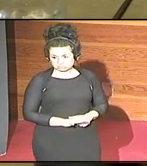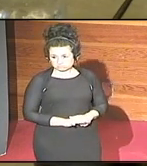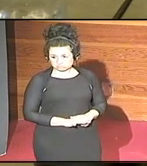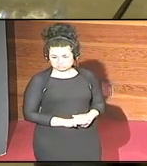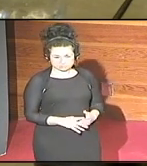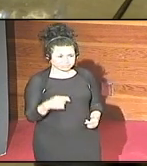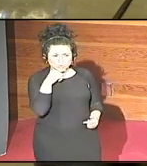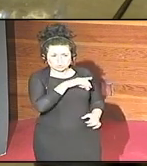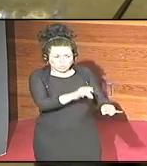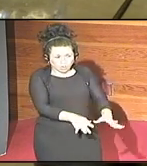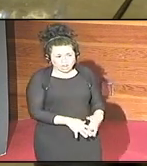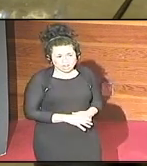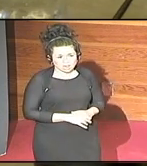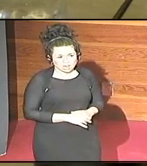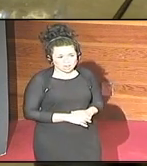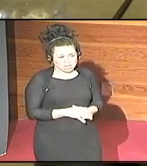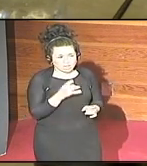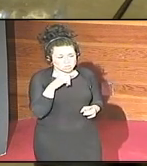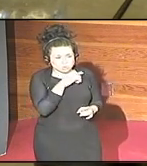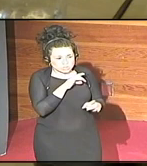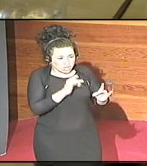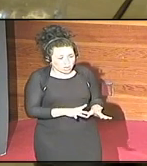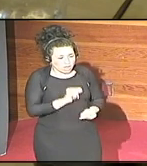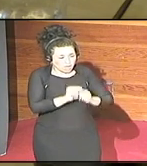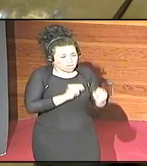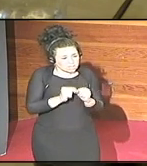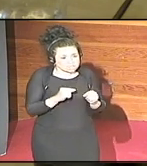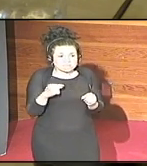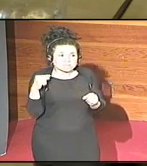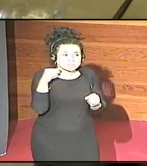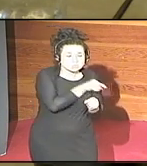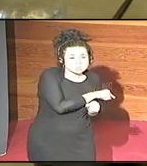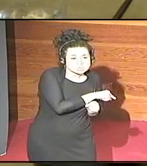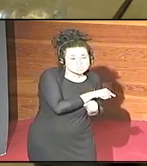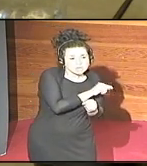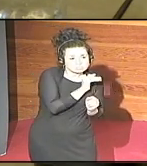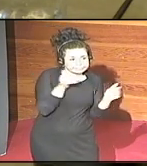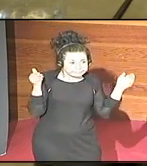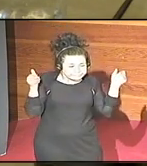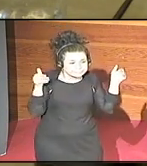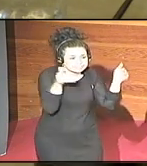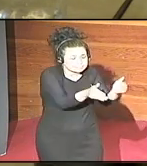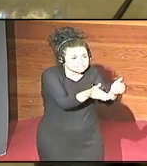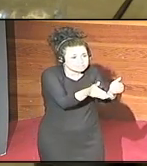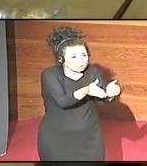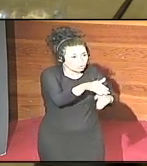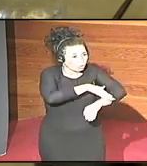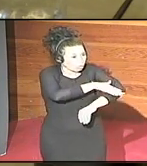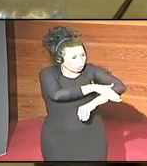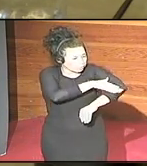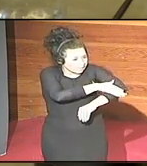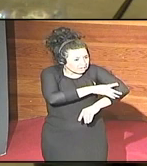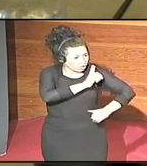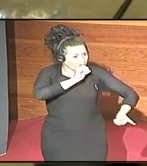En Rusia es igual. Las críticas a Rusia van dirigidas a un régimen y a un gobierno, no